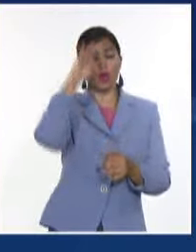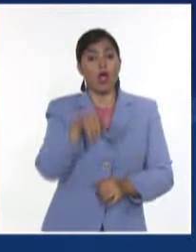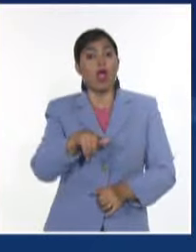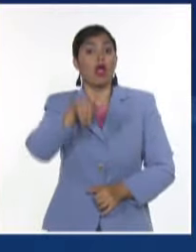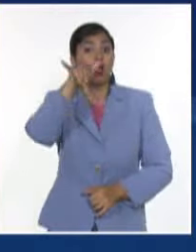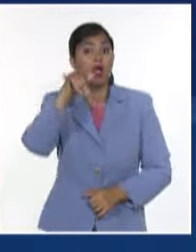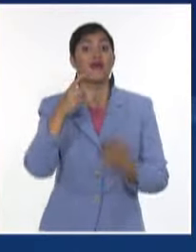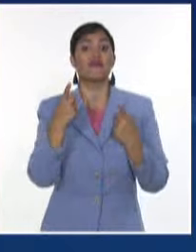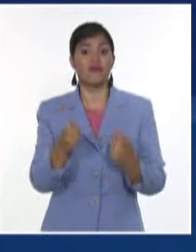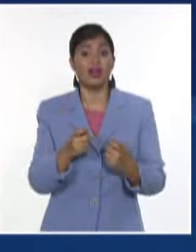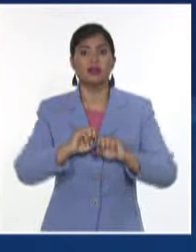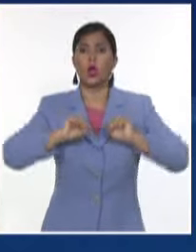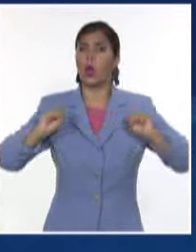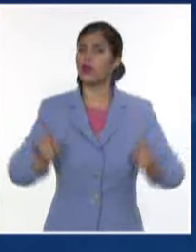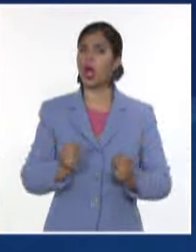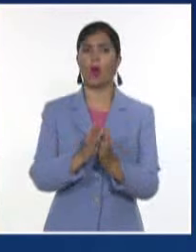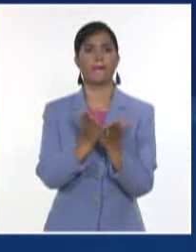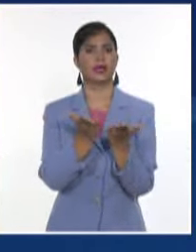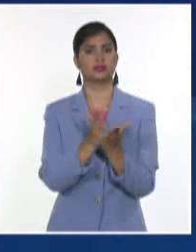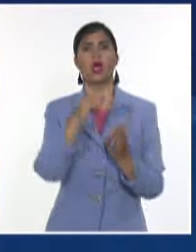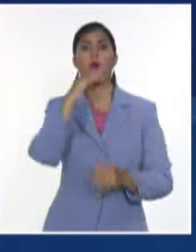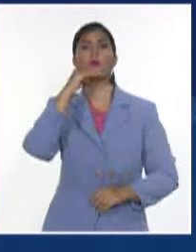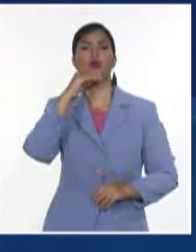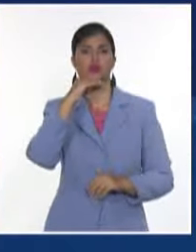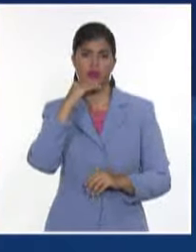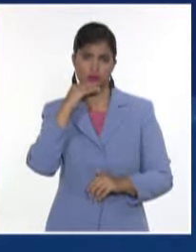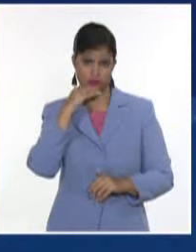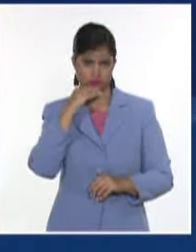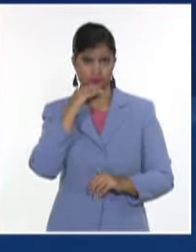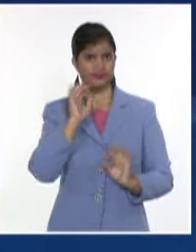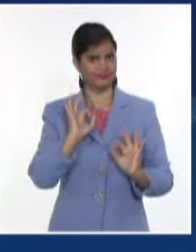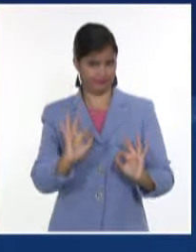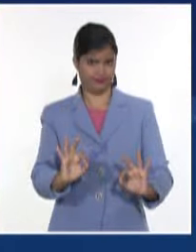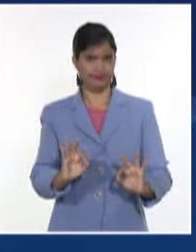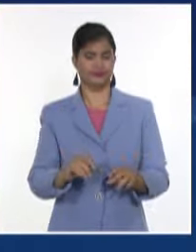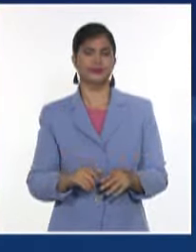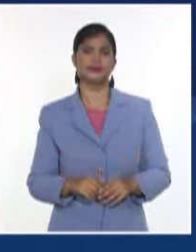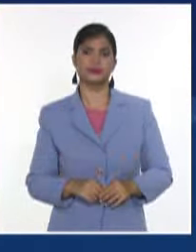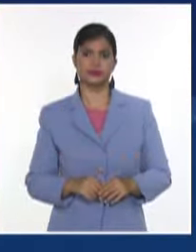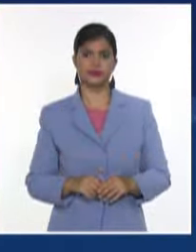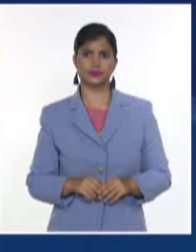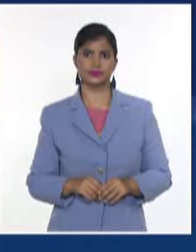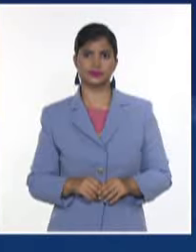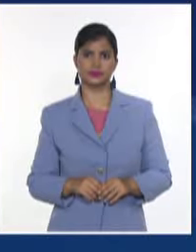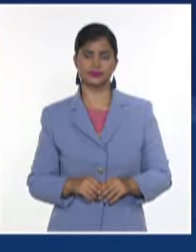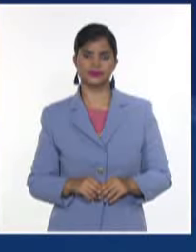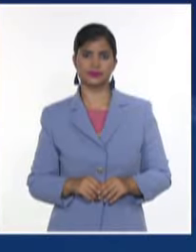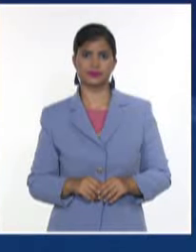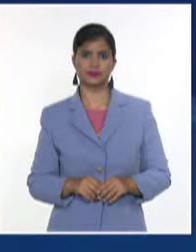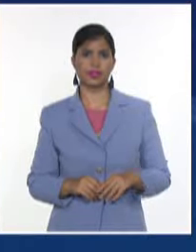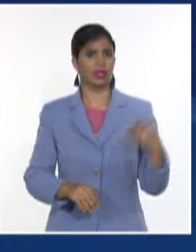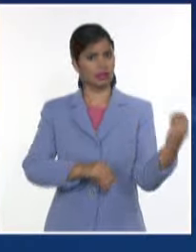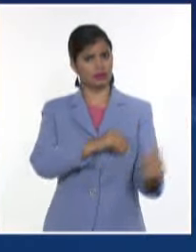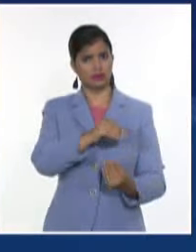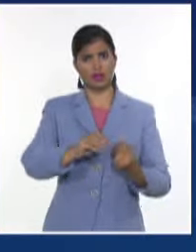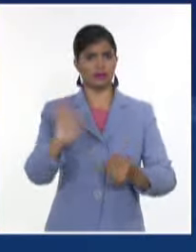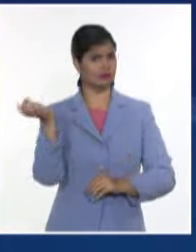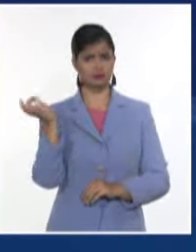pasaporte, que es una de las aristas. Eso no es negociable.